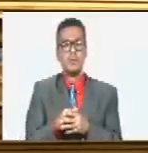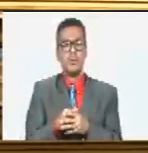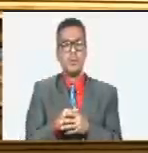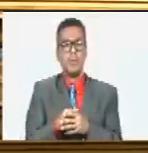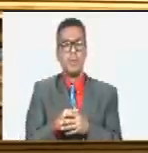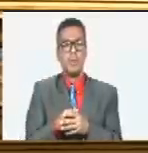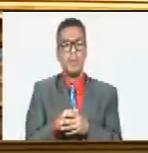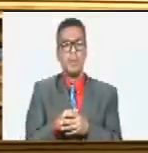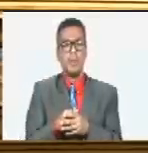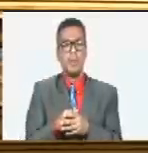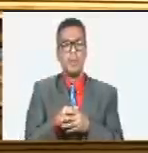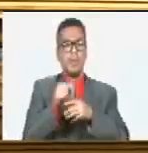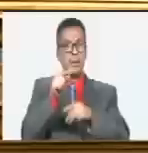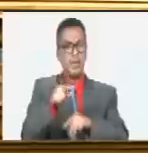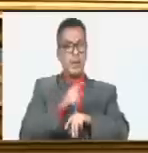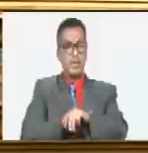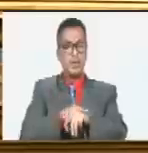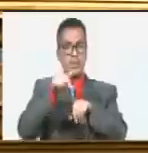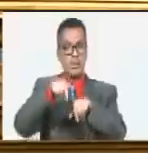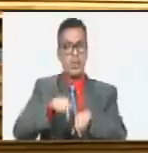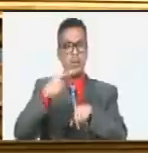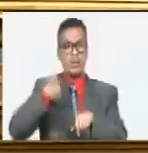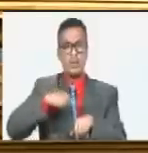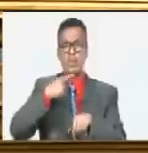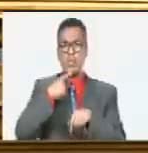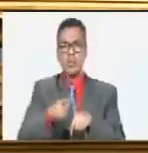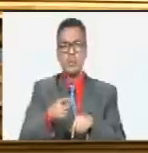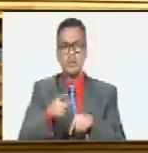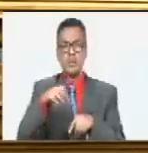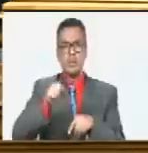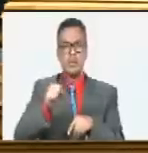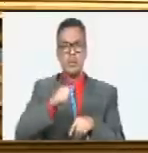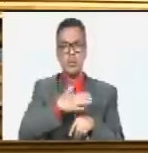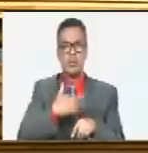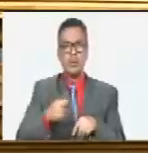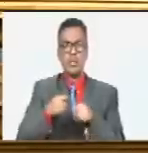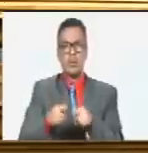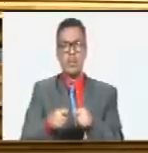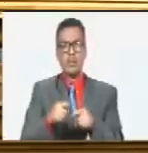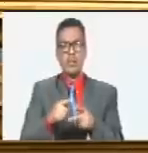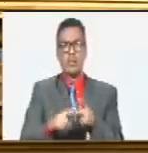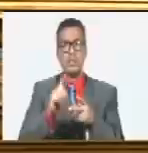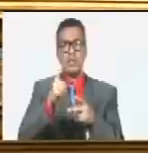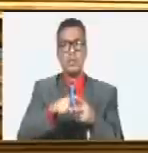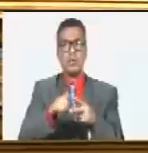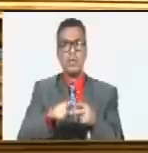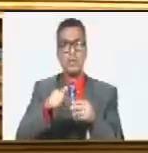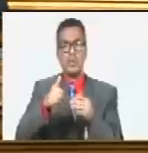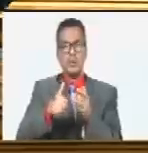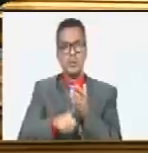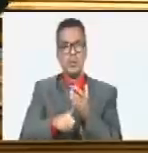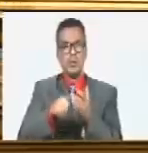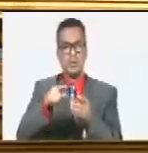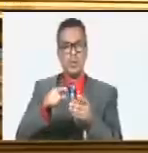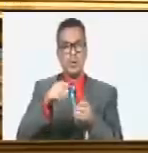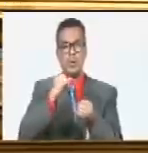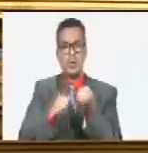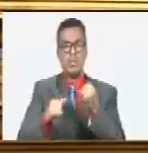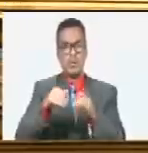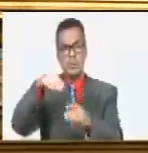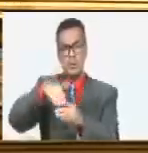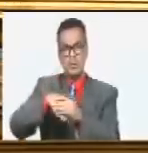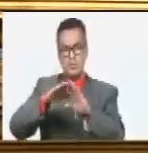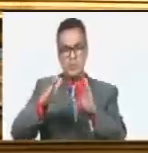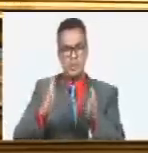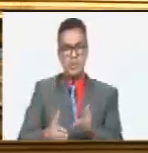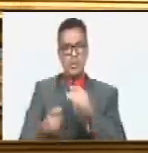E incluso ahora intentan decir, no, sí queremos que nos hagan las primarias, pero quiten las captahuellas, quiten las máquinas, quiten el registro,